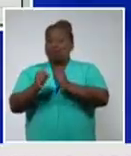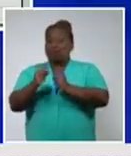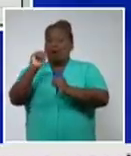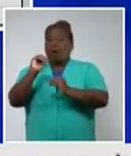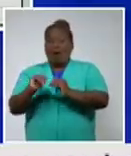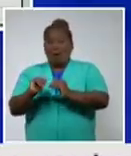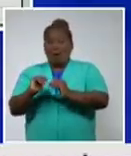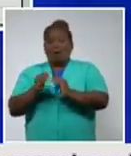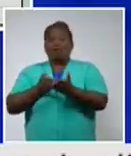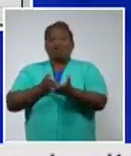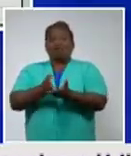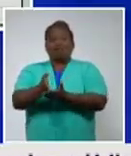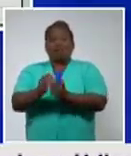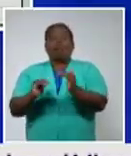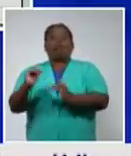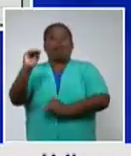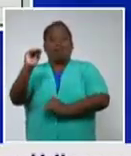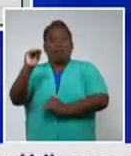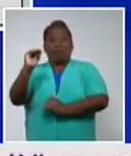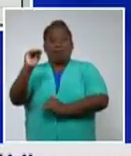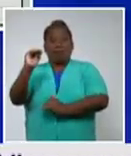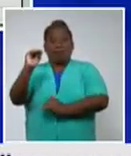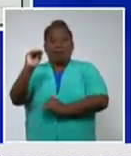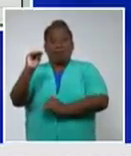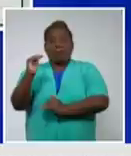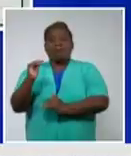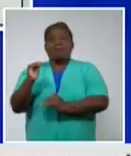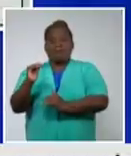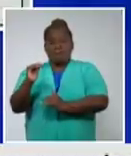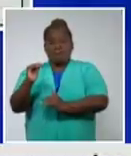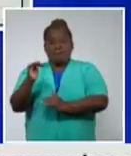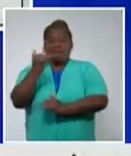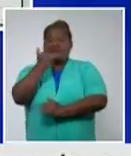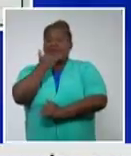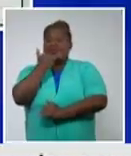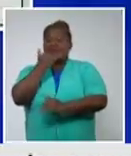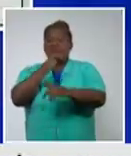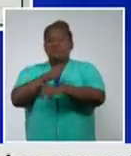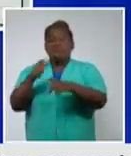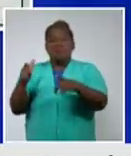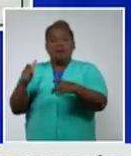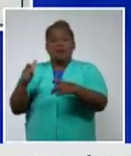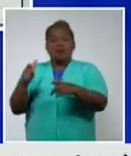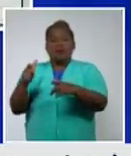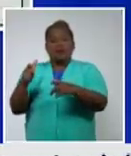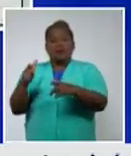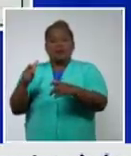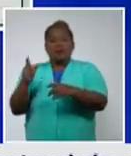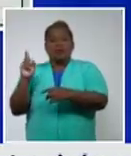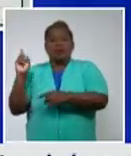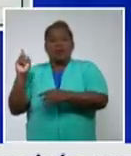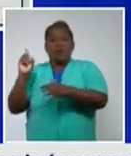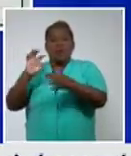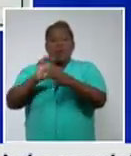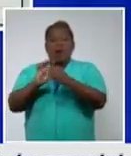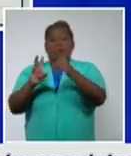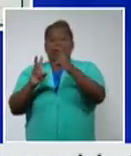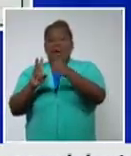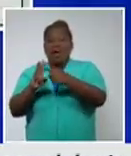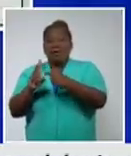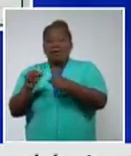mantenido elevado, y las mayores afectaciones en esta provincia en Guanajay, San